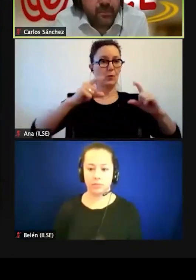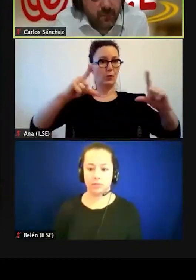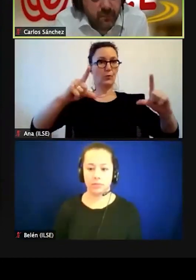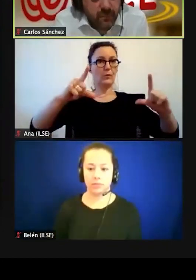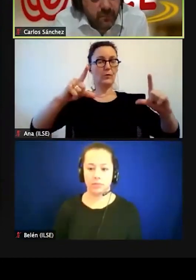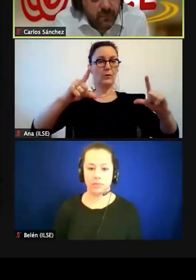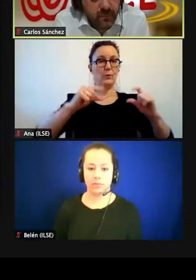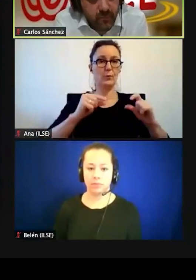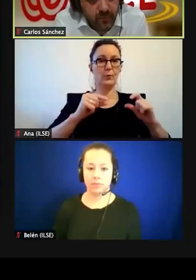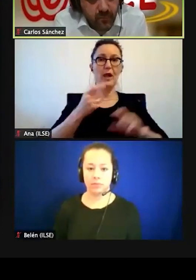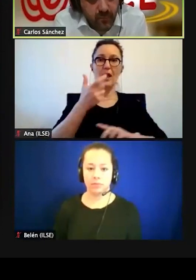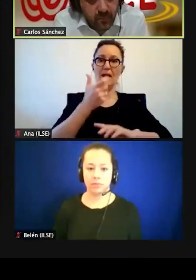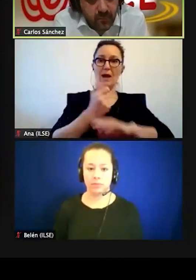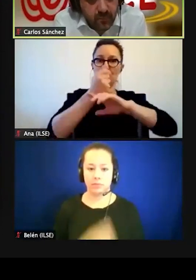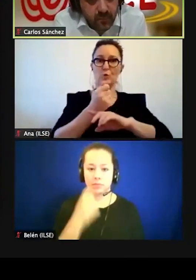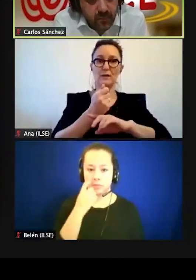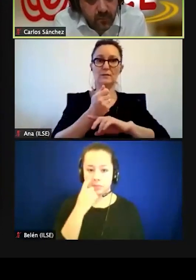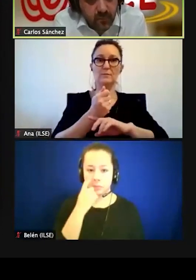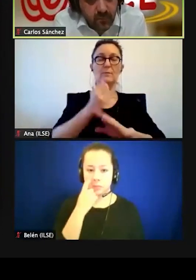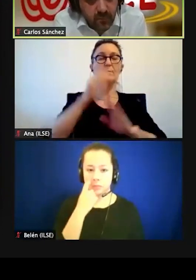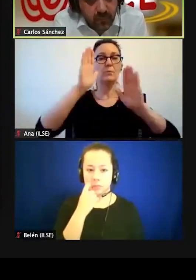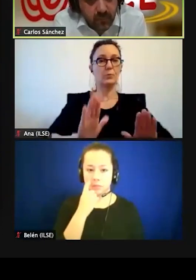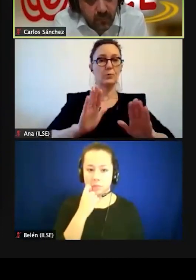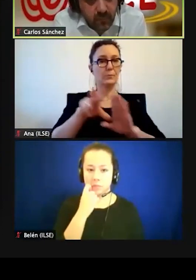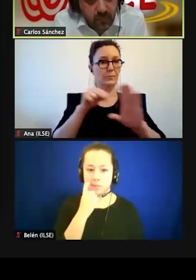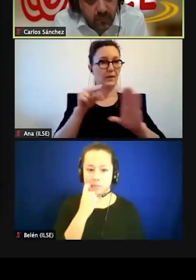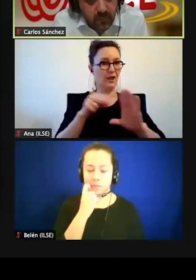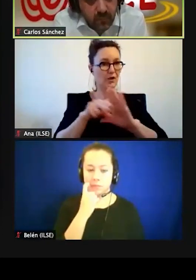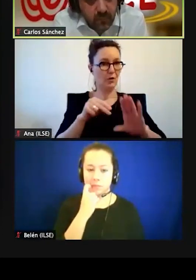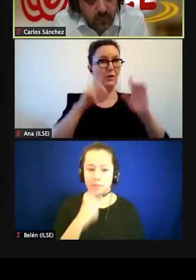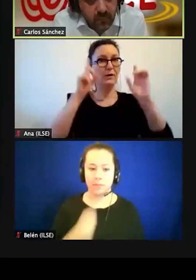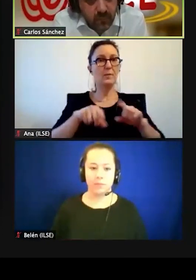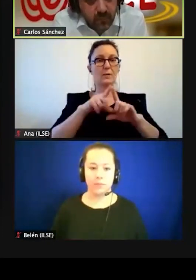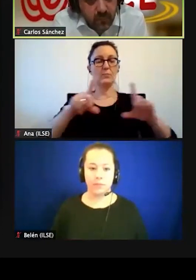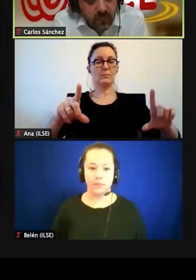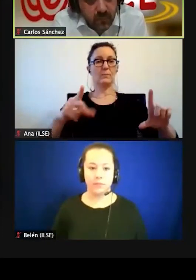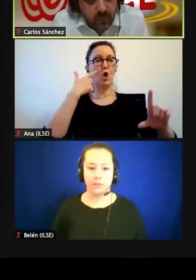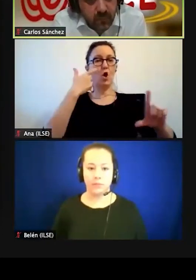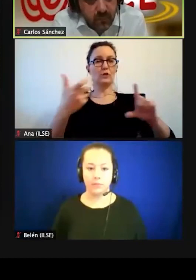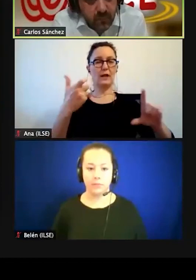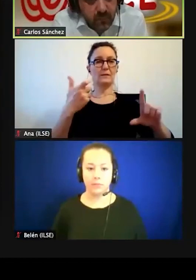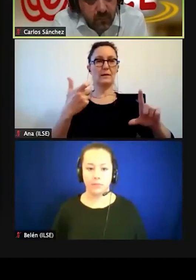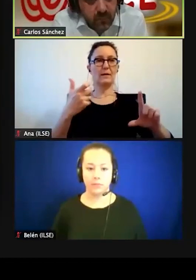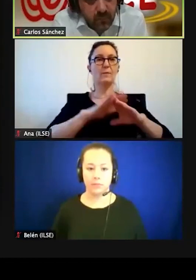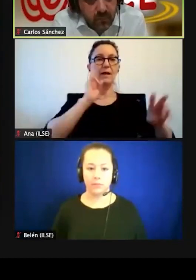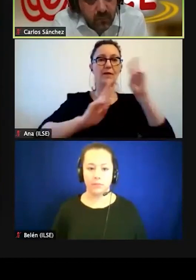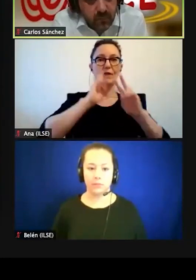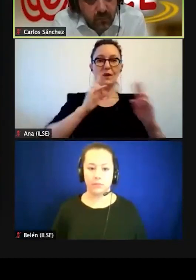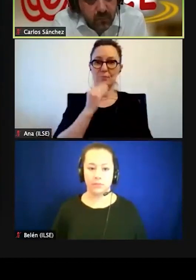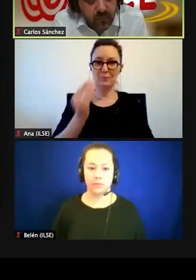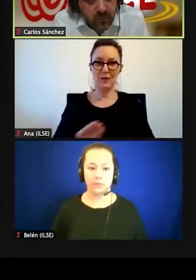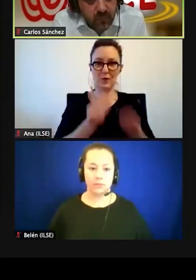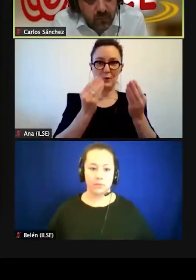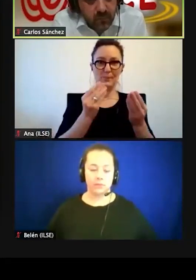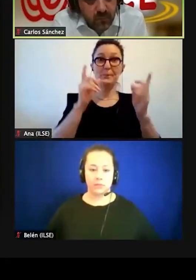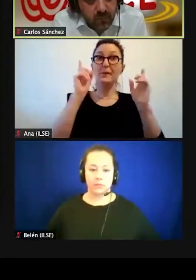de la retransmisión, pausar el vídeo o cambiar el contraste de la imagen para una mejor visualización. Además,